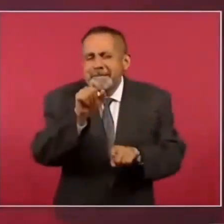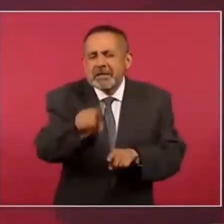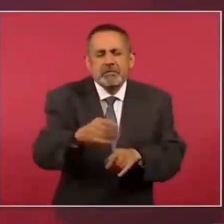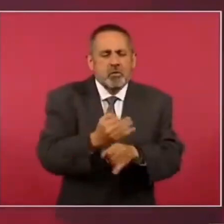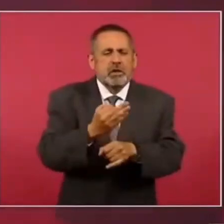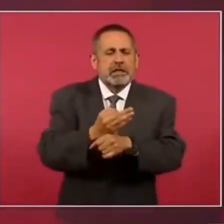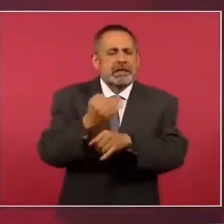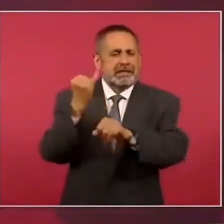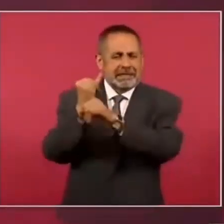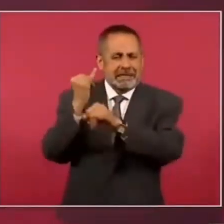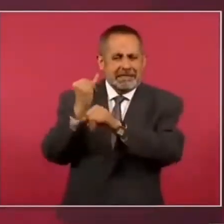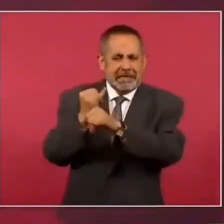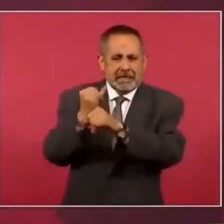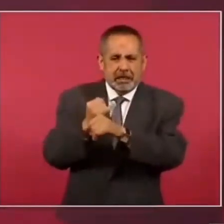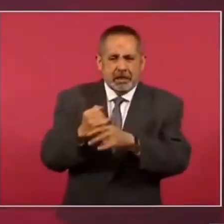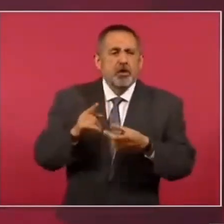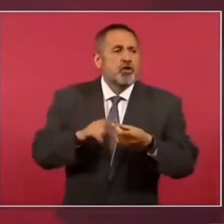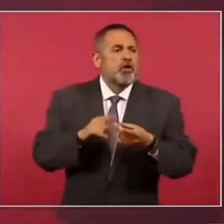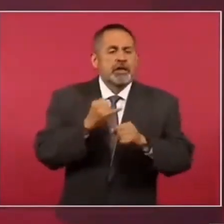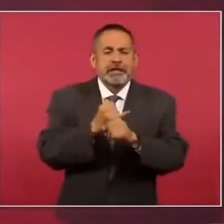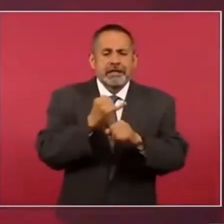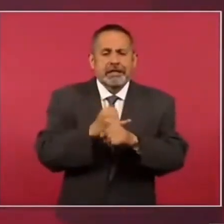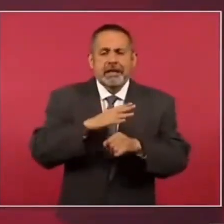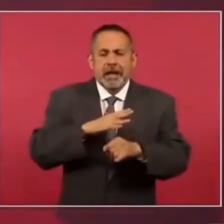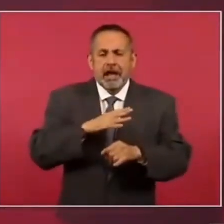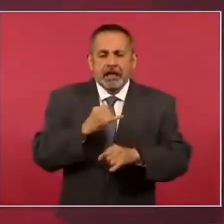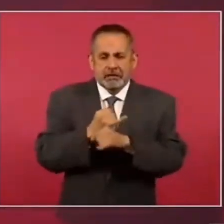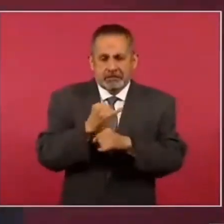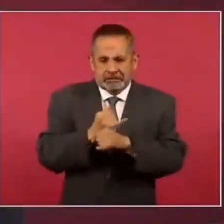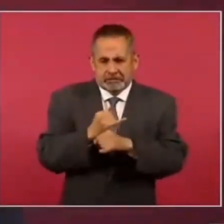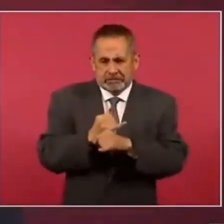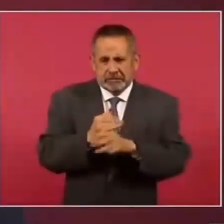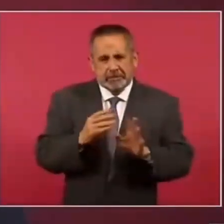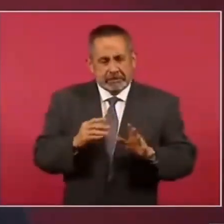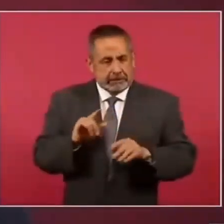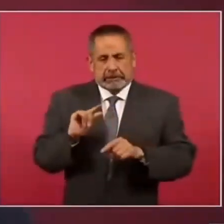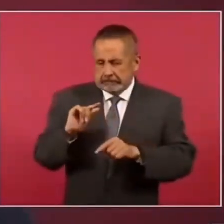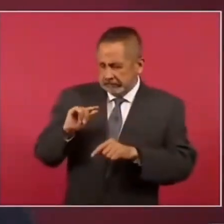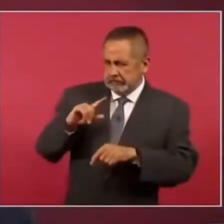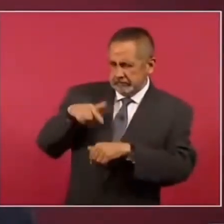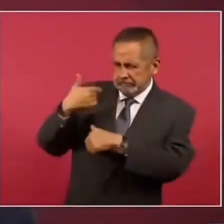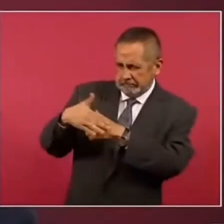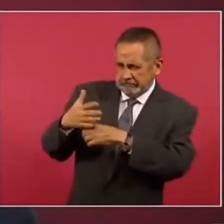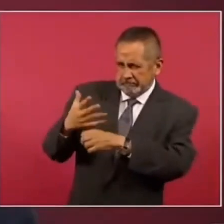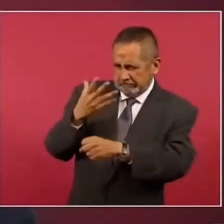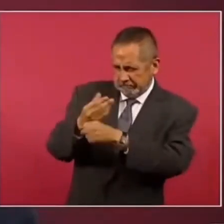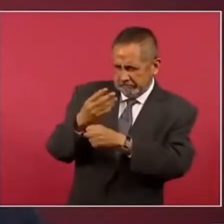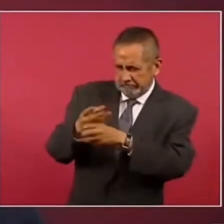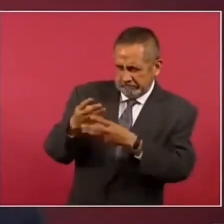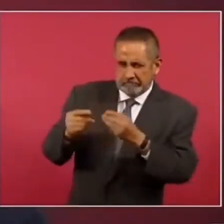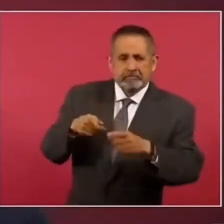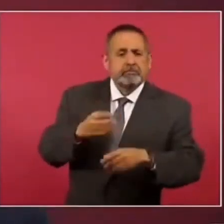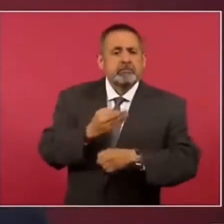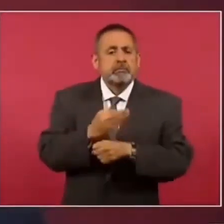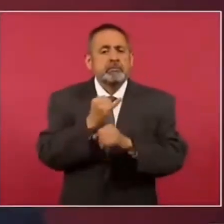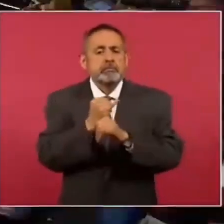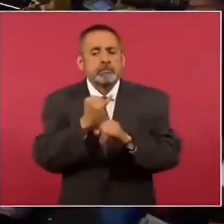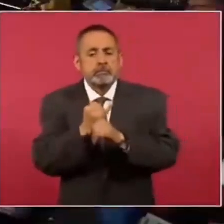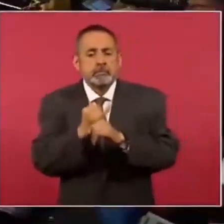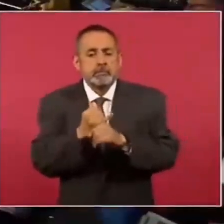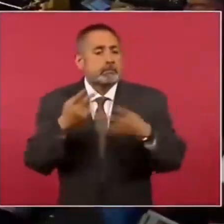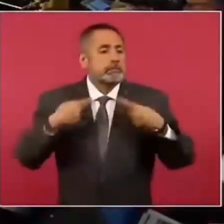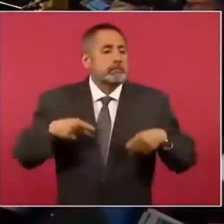Internet. ¿Dónde hay Internet? Que ya también vamos a resolverlo. Pues donde hay